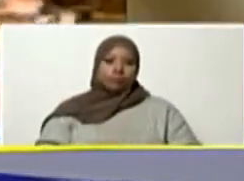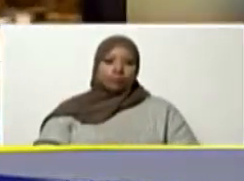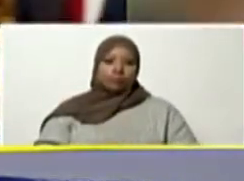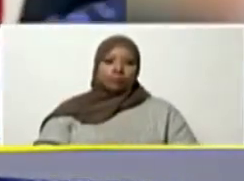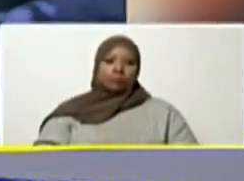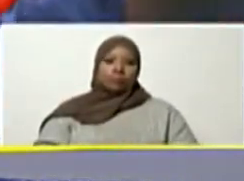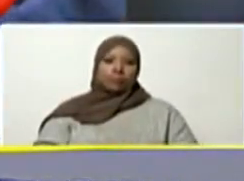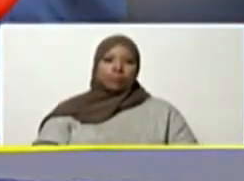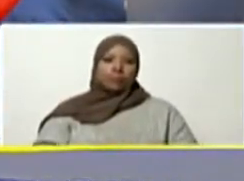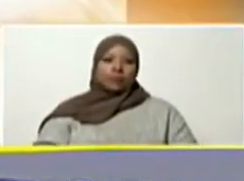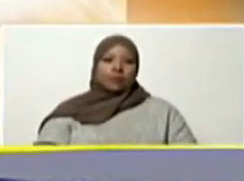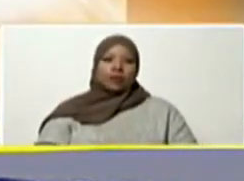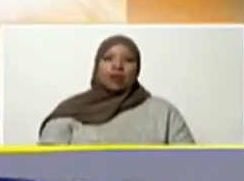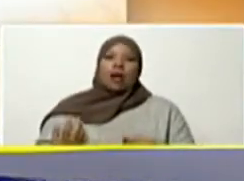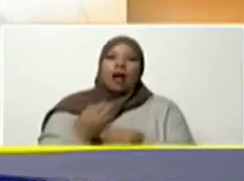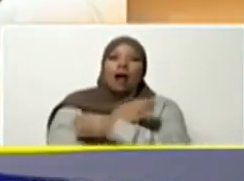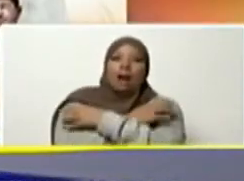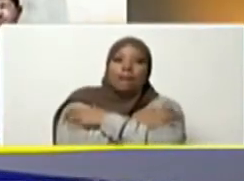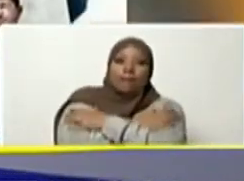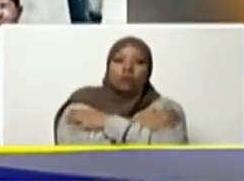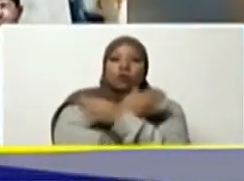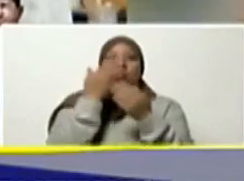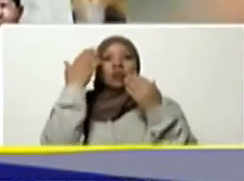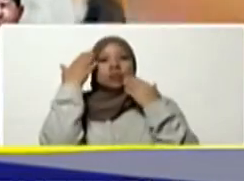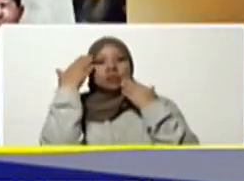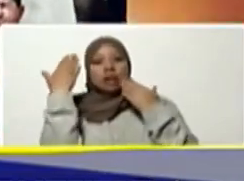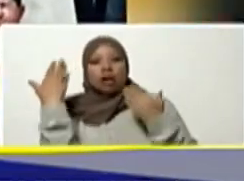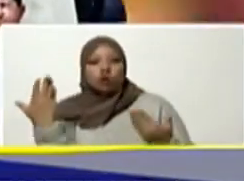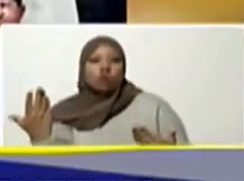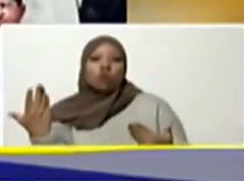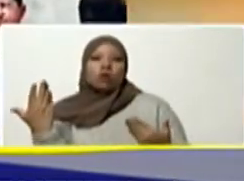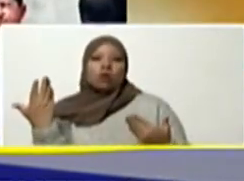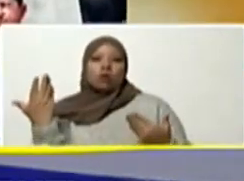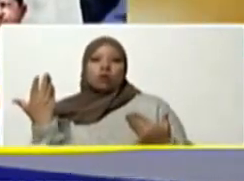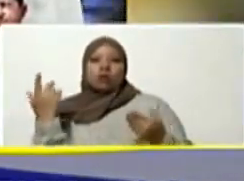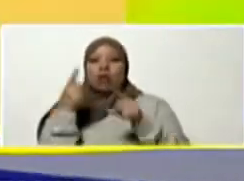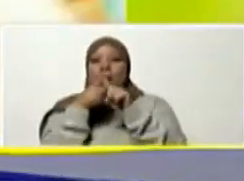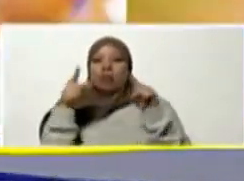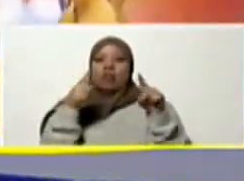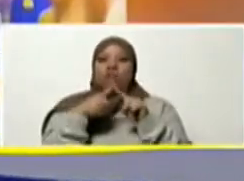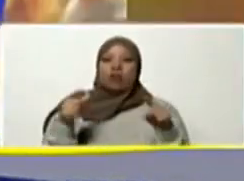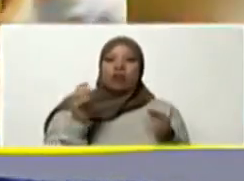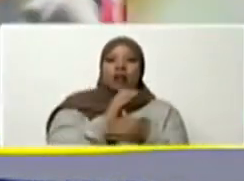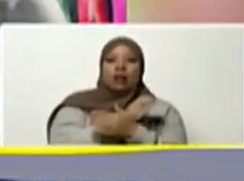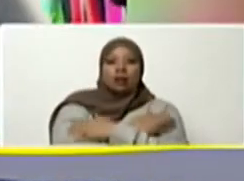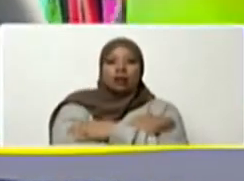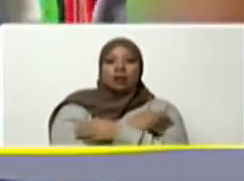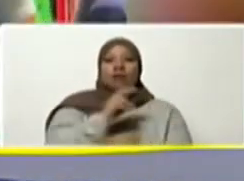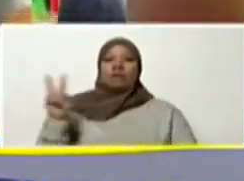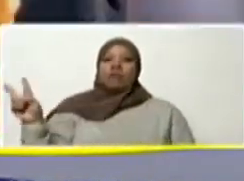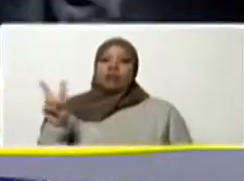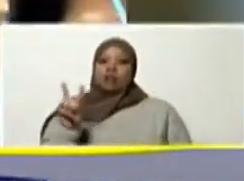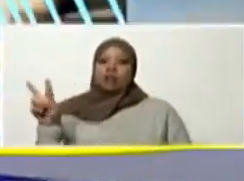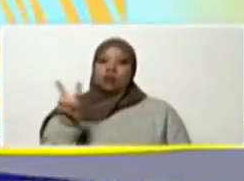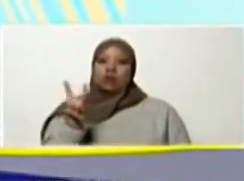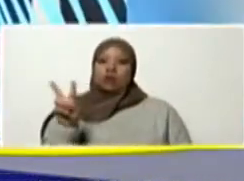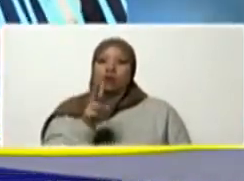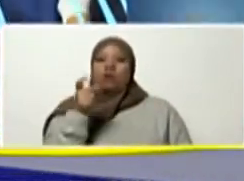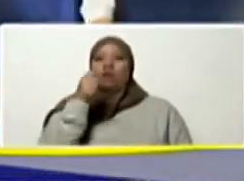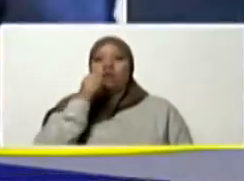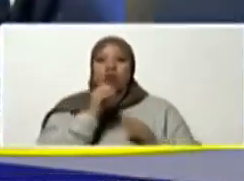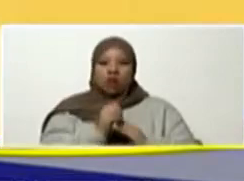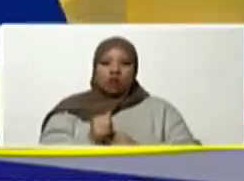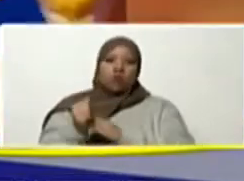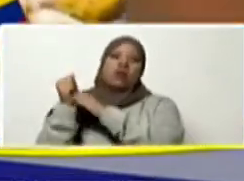fotos, abrazos, saludos, gritos cariñosos de viva Venezuela, Venezuela